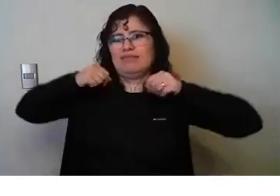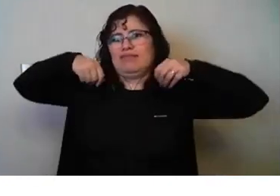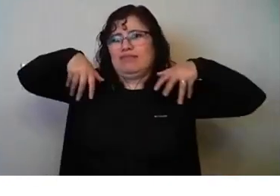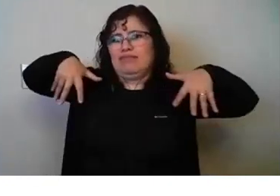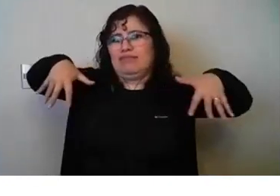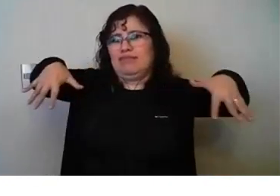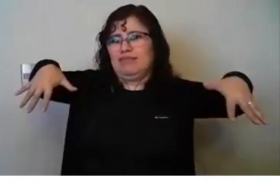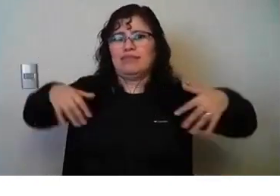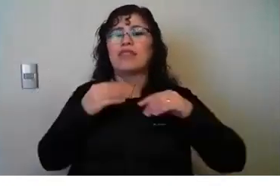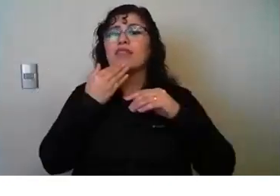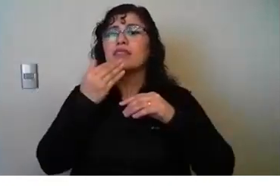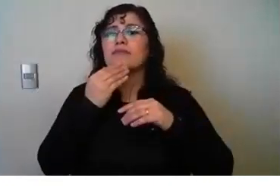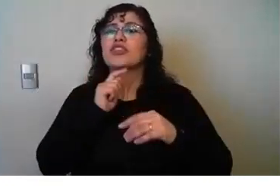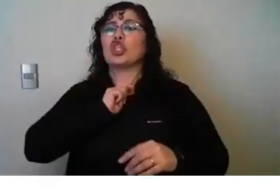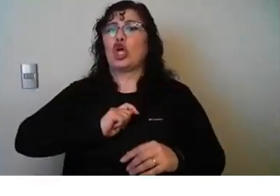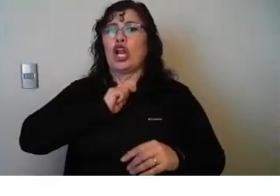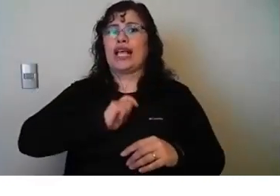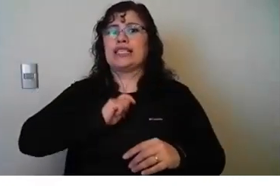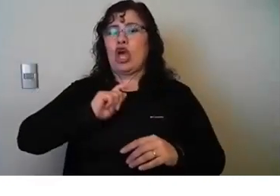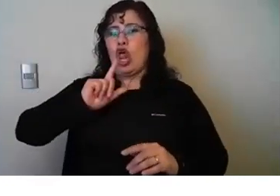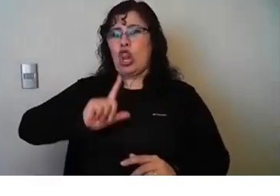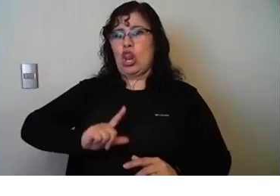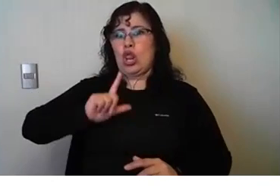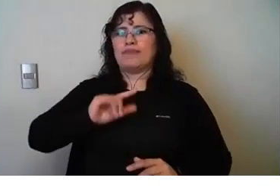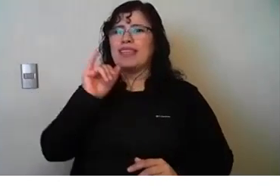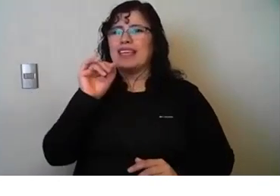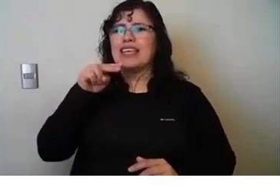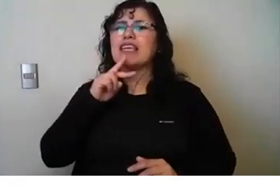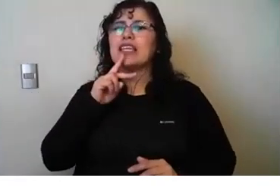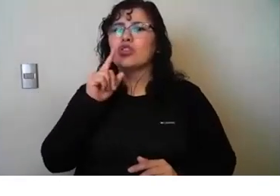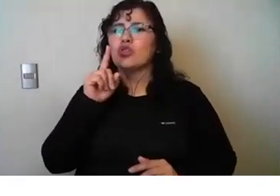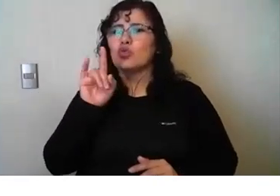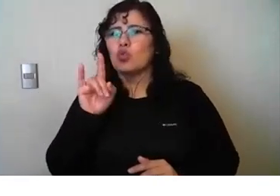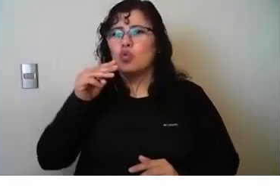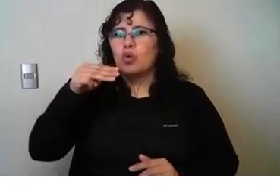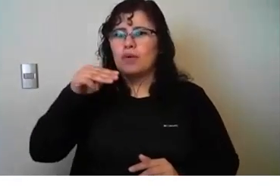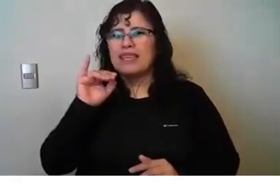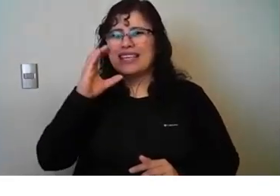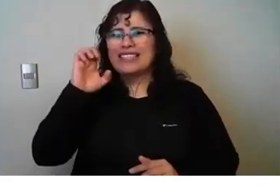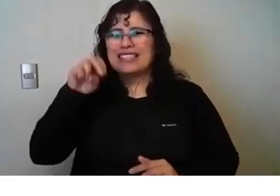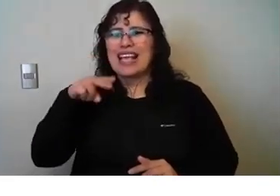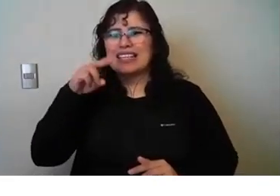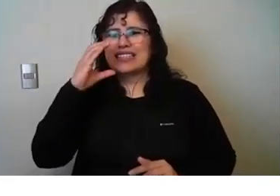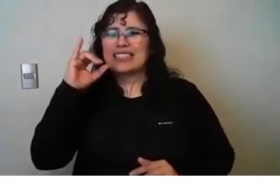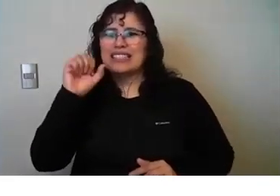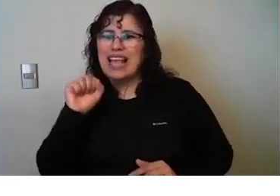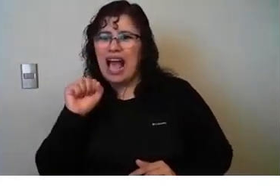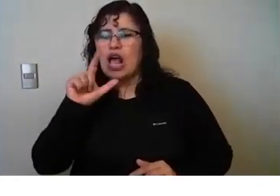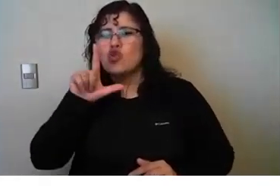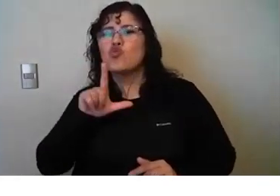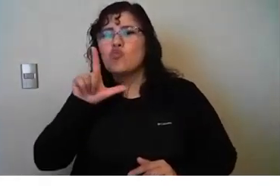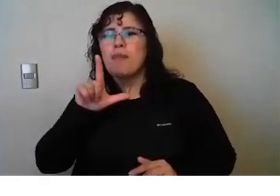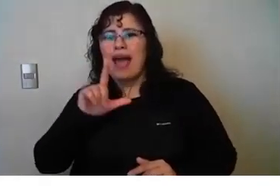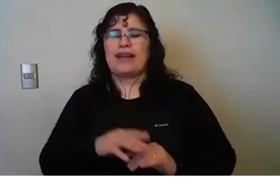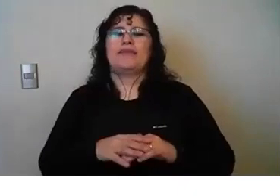parte torácica y la intumiscencia lumbar asociada al plexo lumbar. Y si se fijan, en la